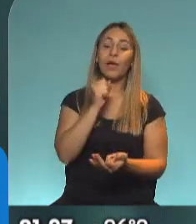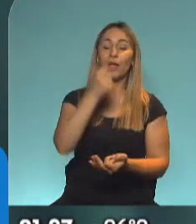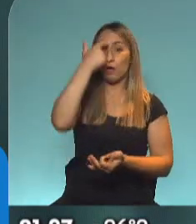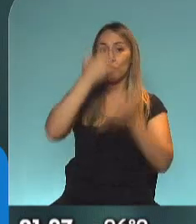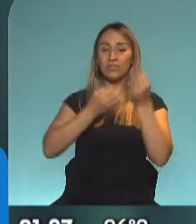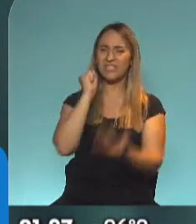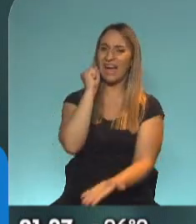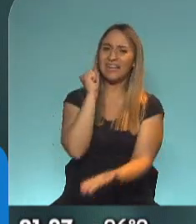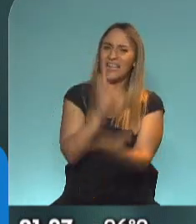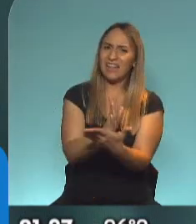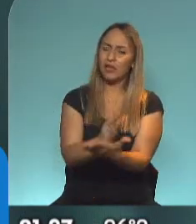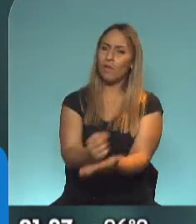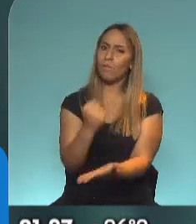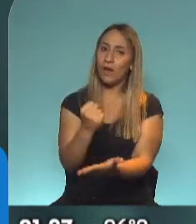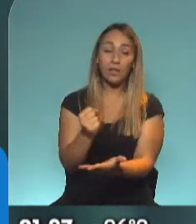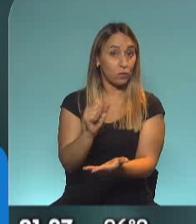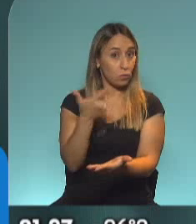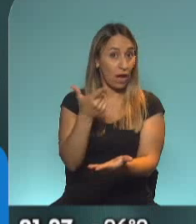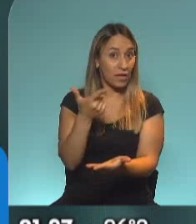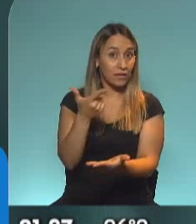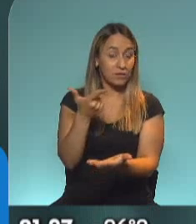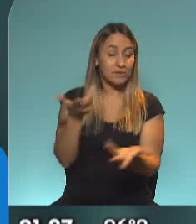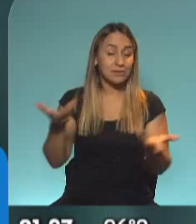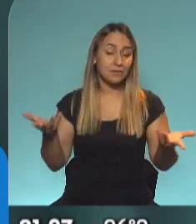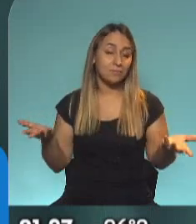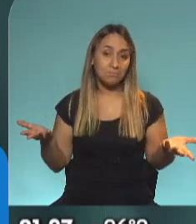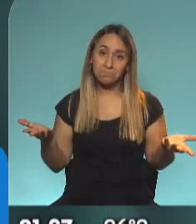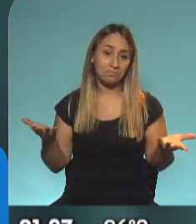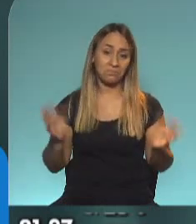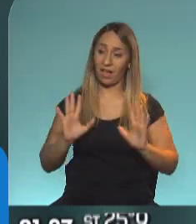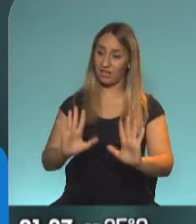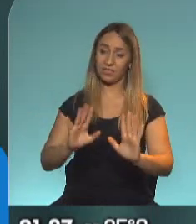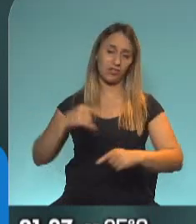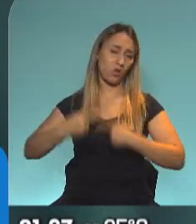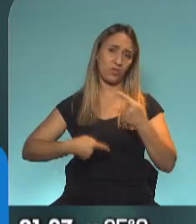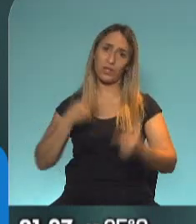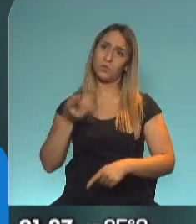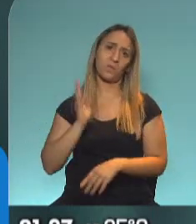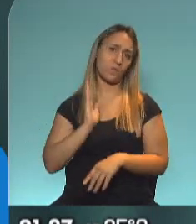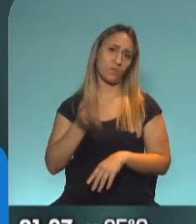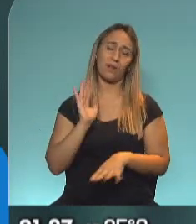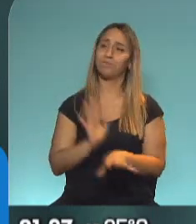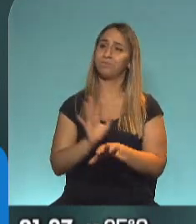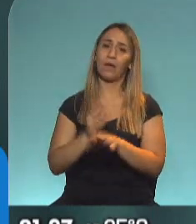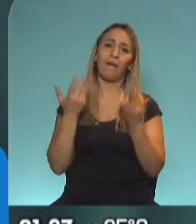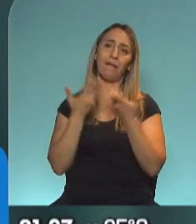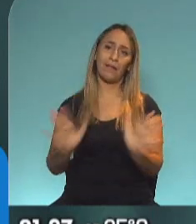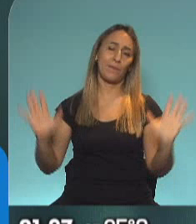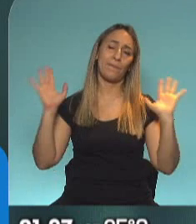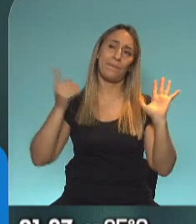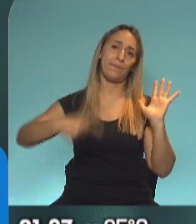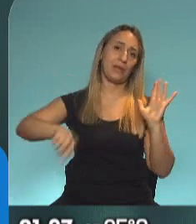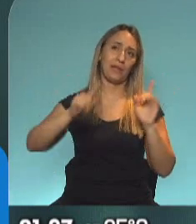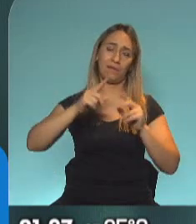y castigo para ese tipo de acciones, y esto va a seguir y vamos a seguir en un libertinaje.